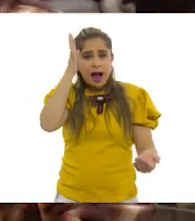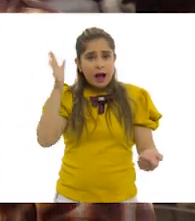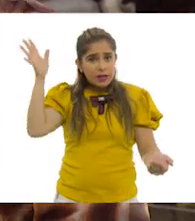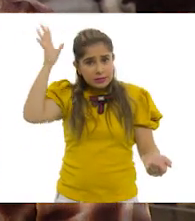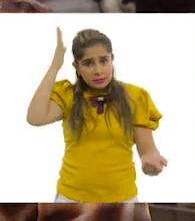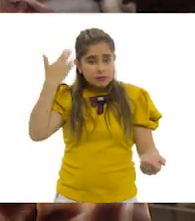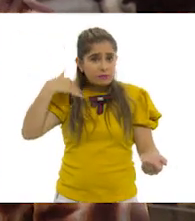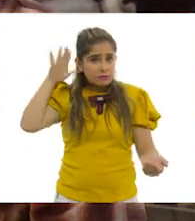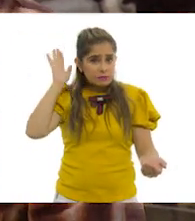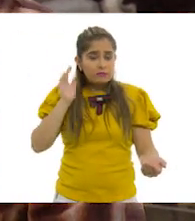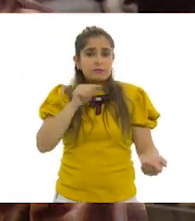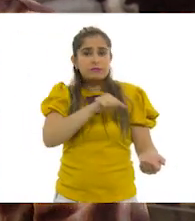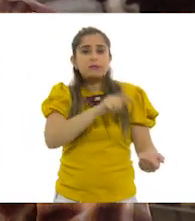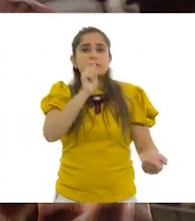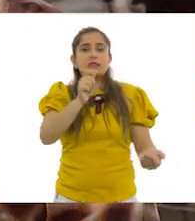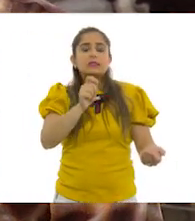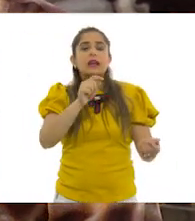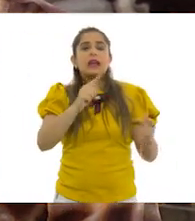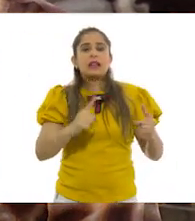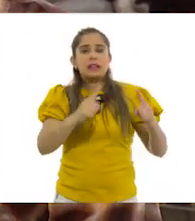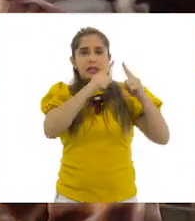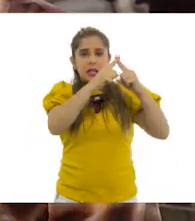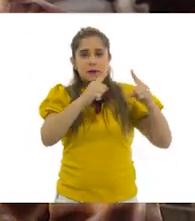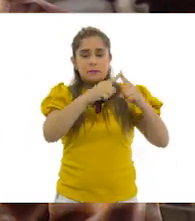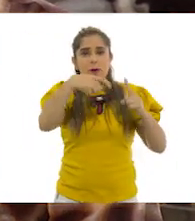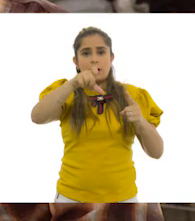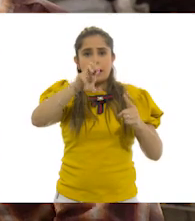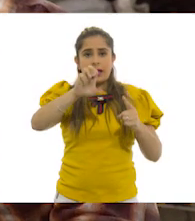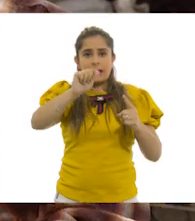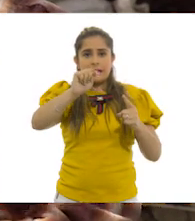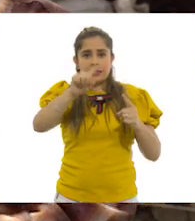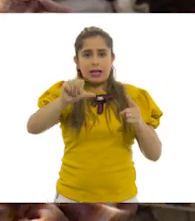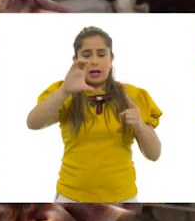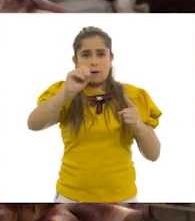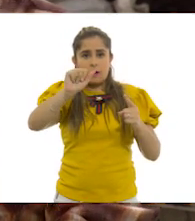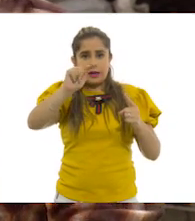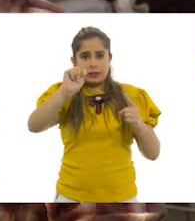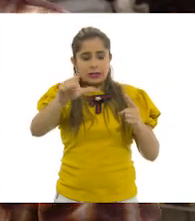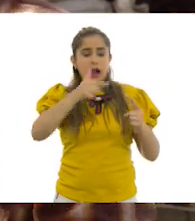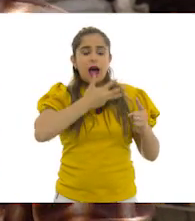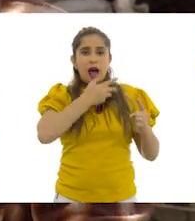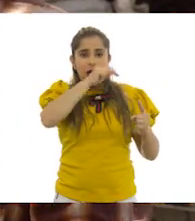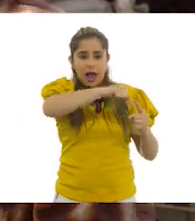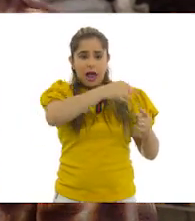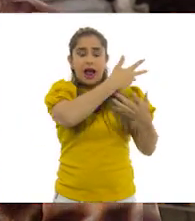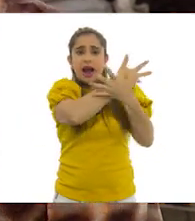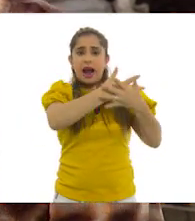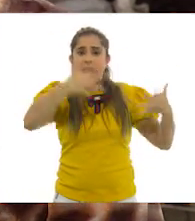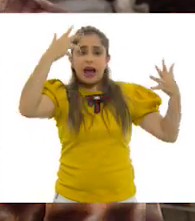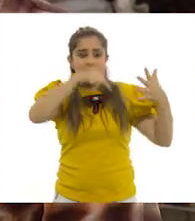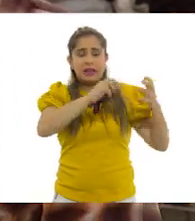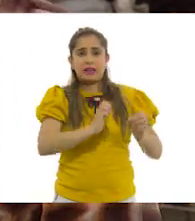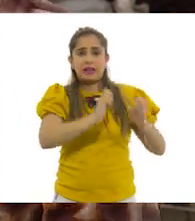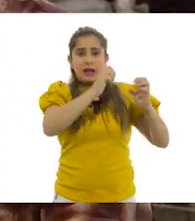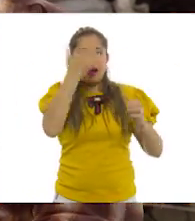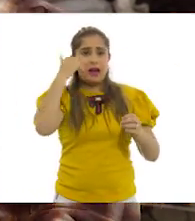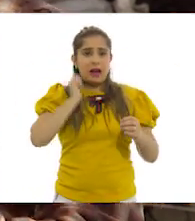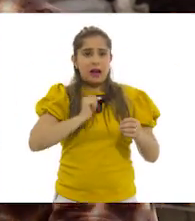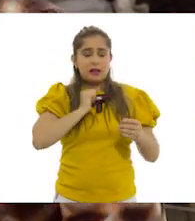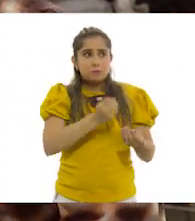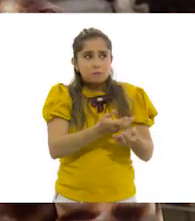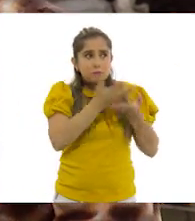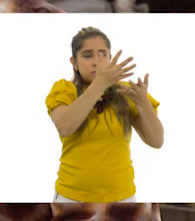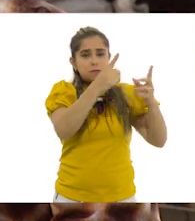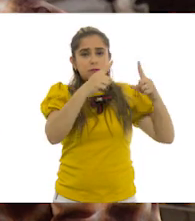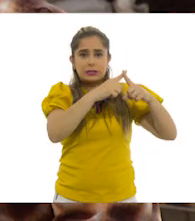bueno, son el templo de Quetzalcóatl, ¿no?, que estamos viendo una porción bastante grande de este edificio, y una parte